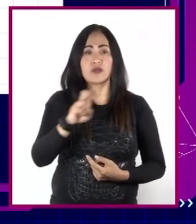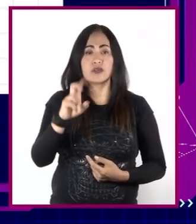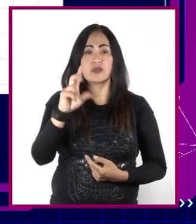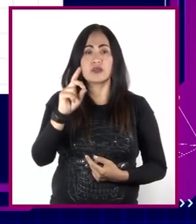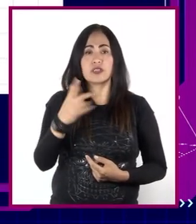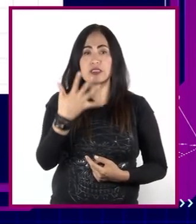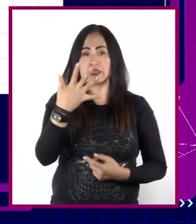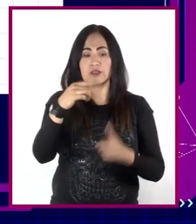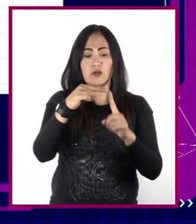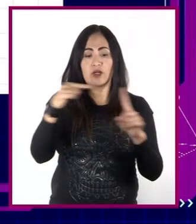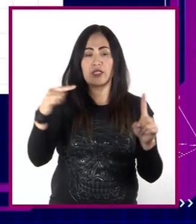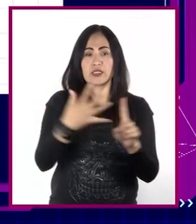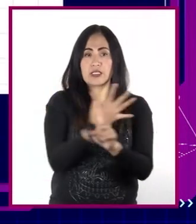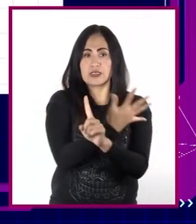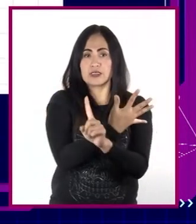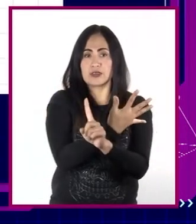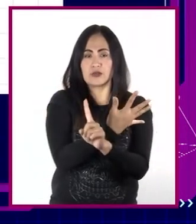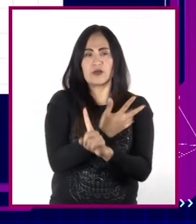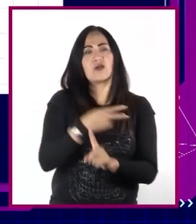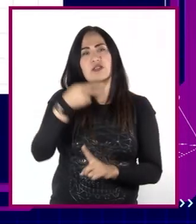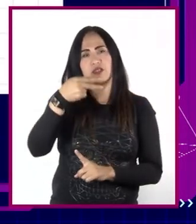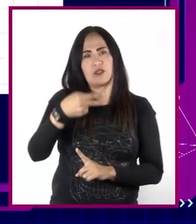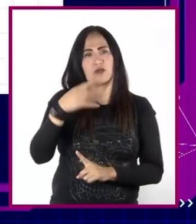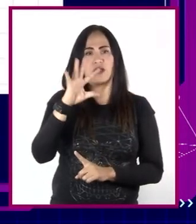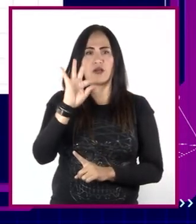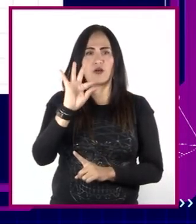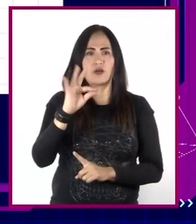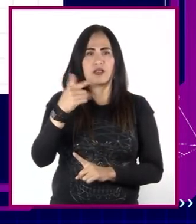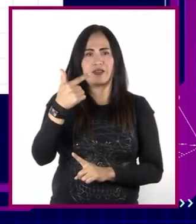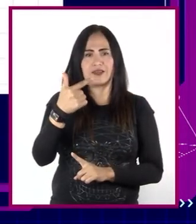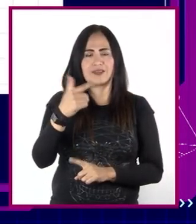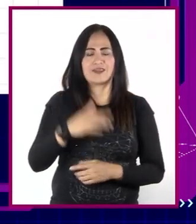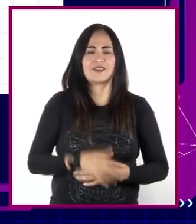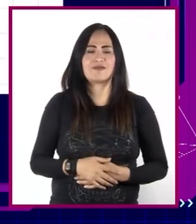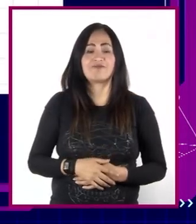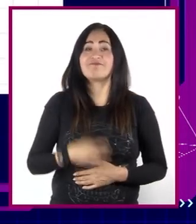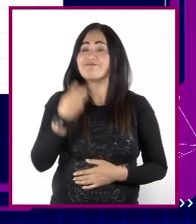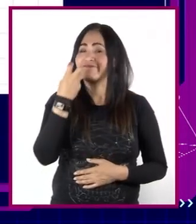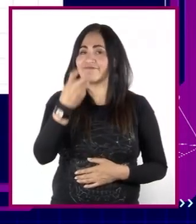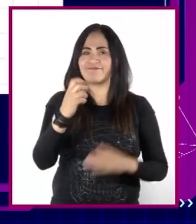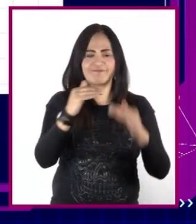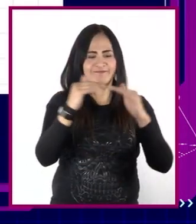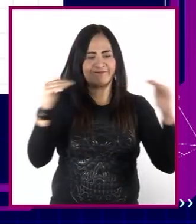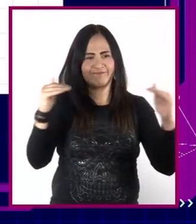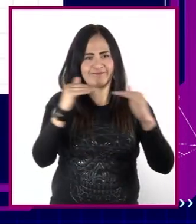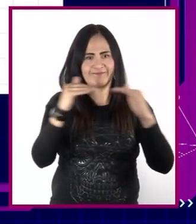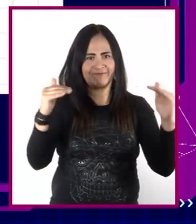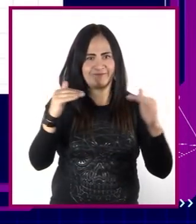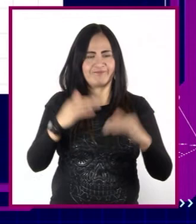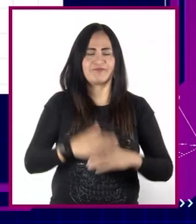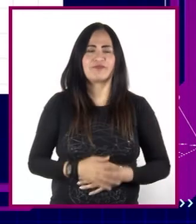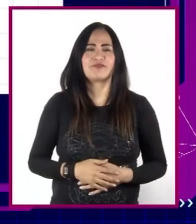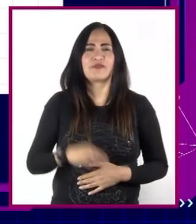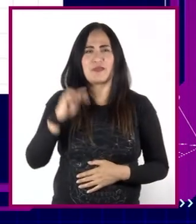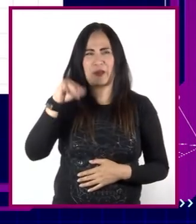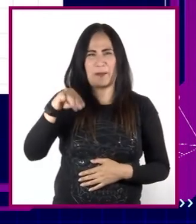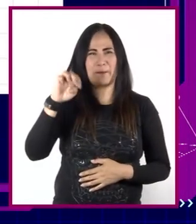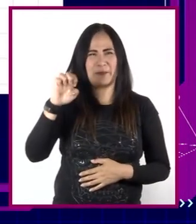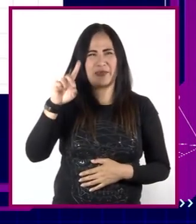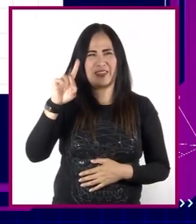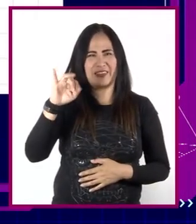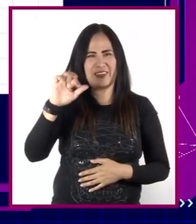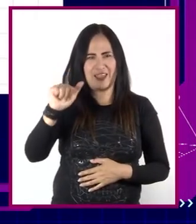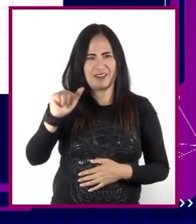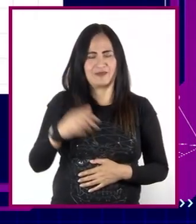235 entre 5 es 47. Esta es nuestra media aritmética. Por tanto,